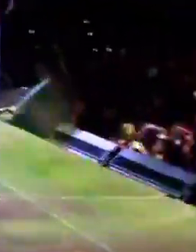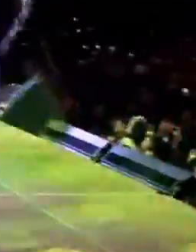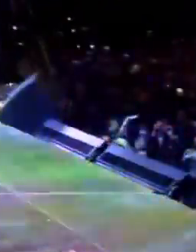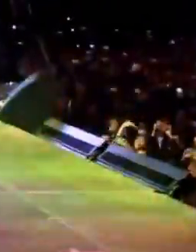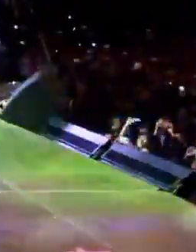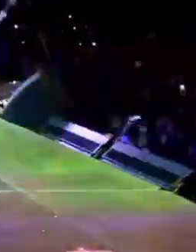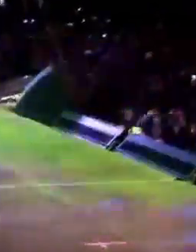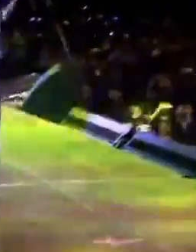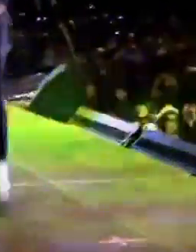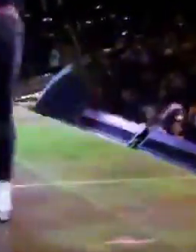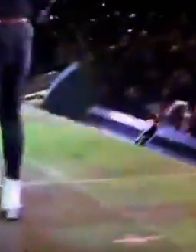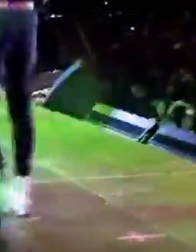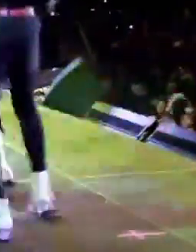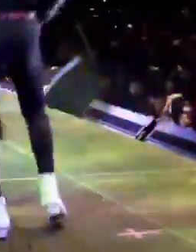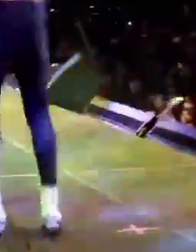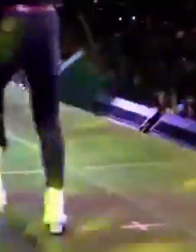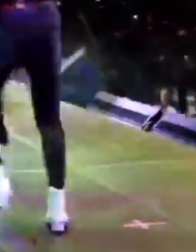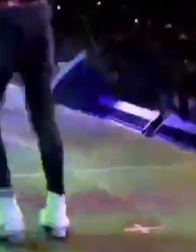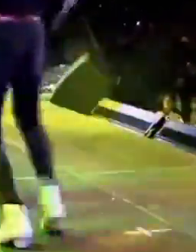trabajador.